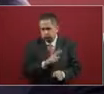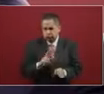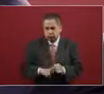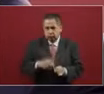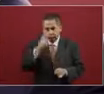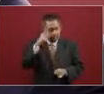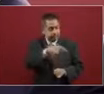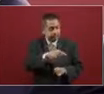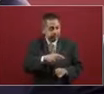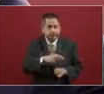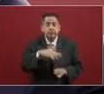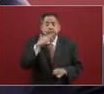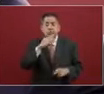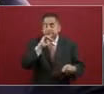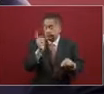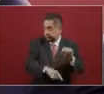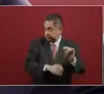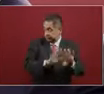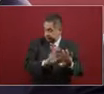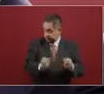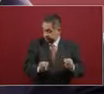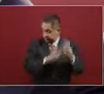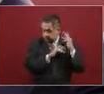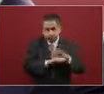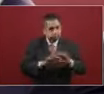desterrar la corrupción.